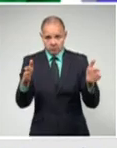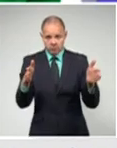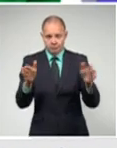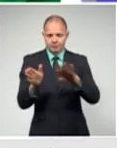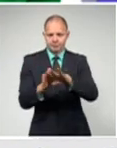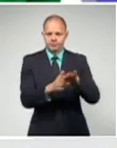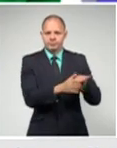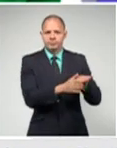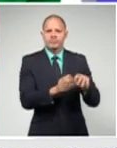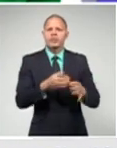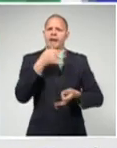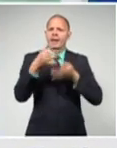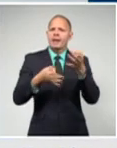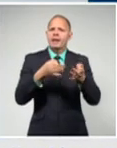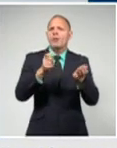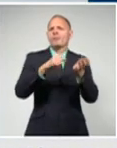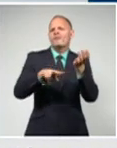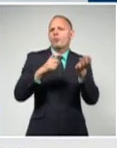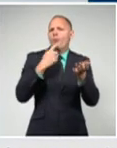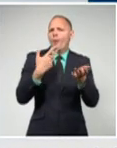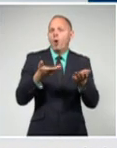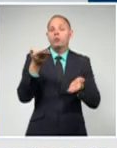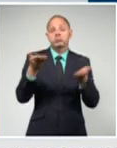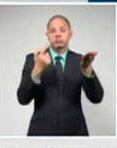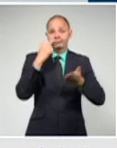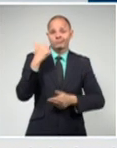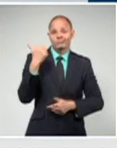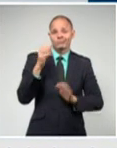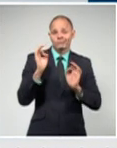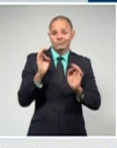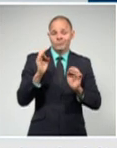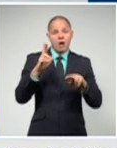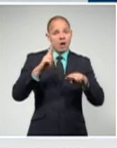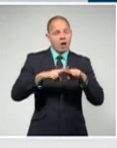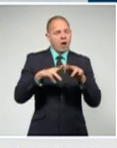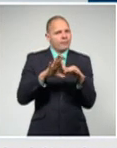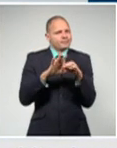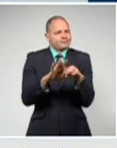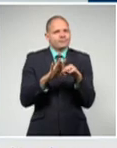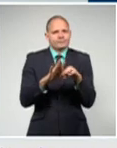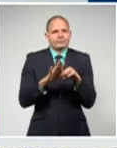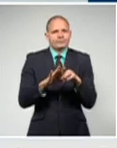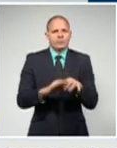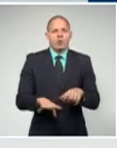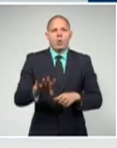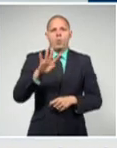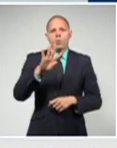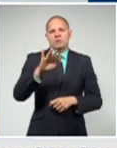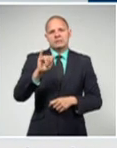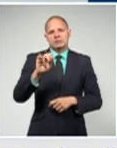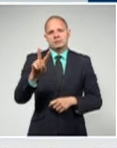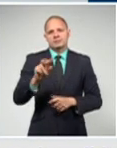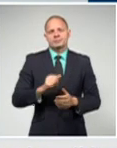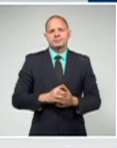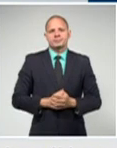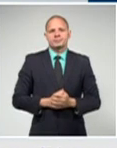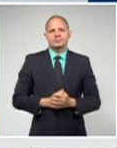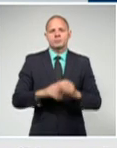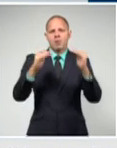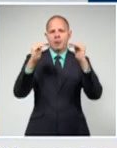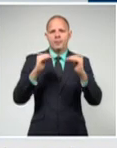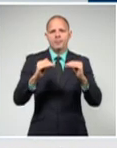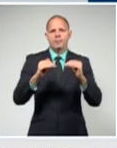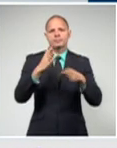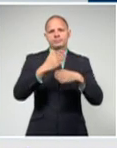provincias, nuevamente La Habana con el mayor número, 462. La provincia de Santiago de